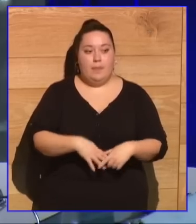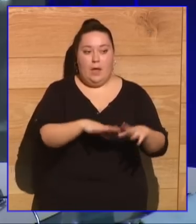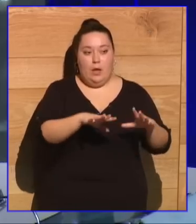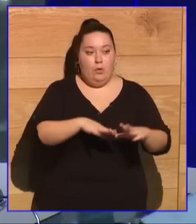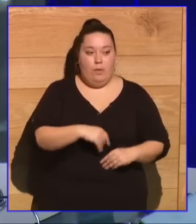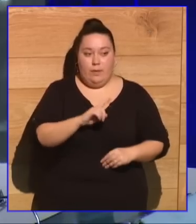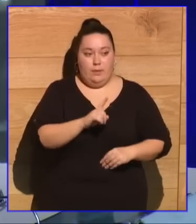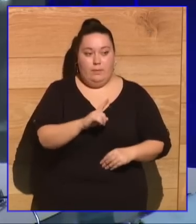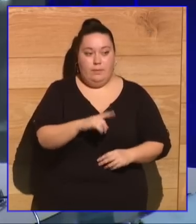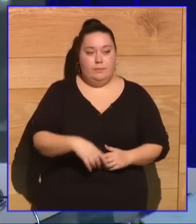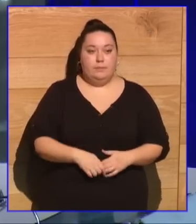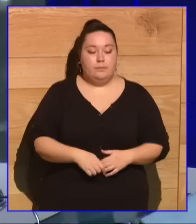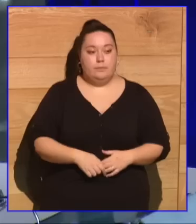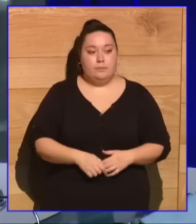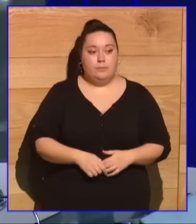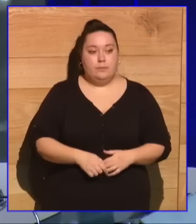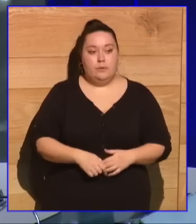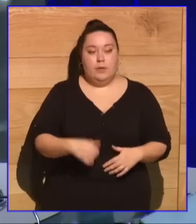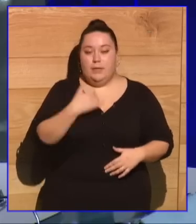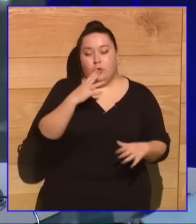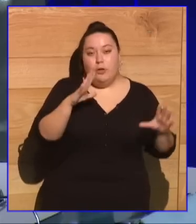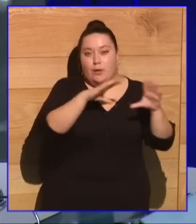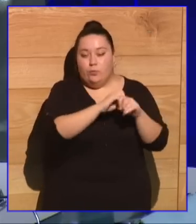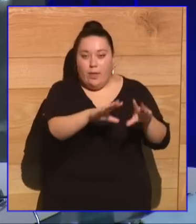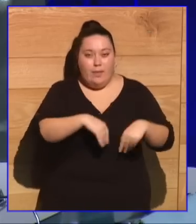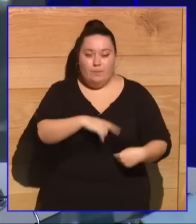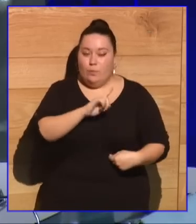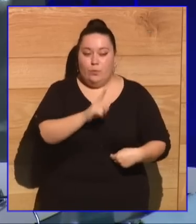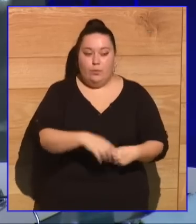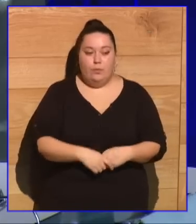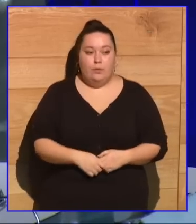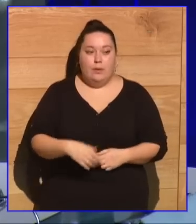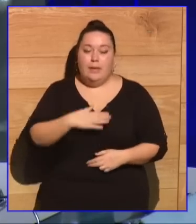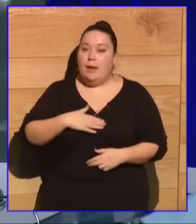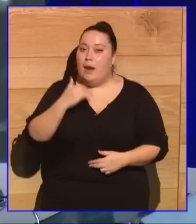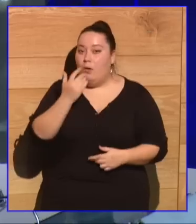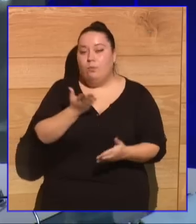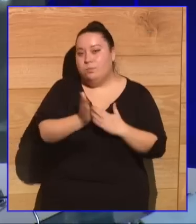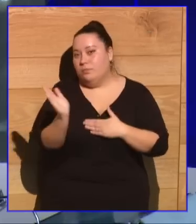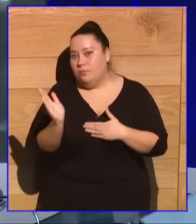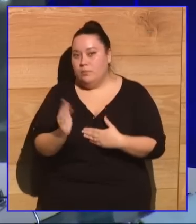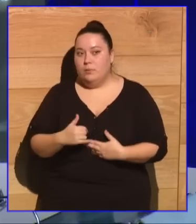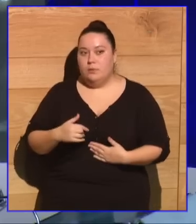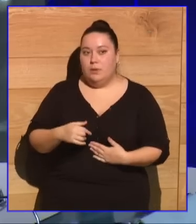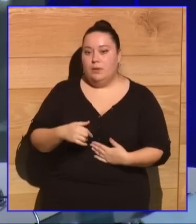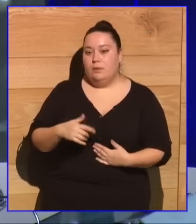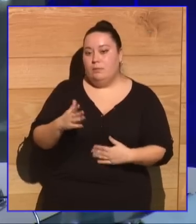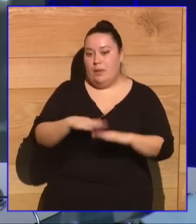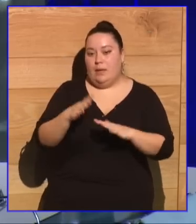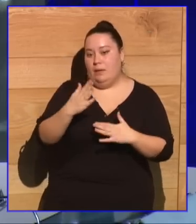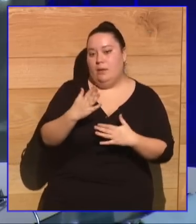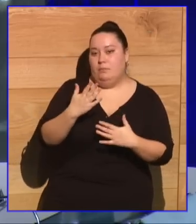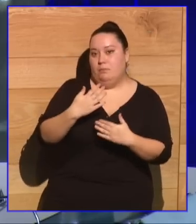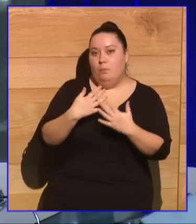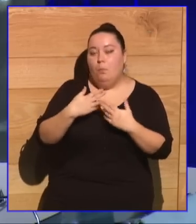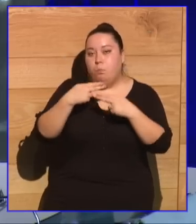esa oscuridad, vamos a verlo de esa manera. Querían algo que aliviara más las conciencias del espectador. Por